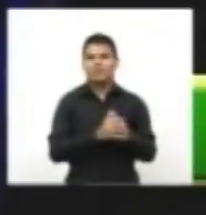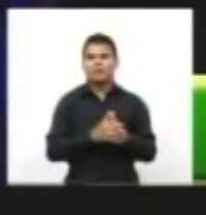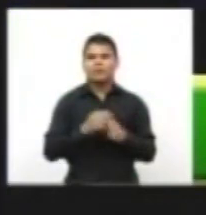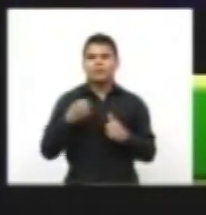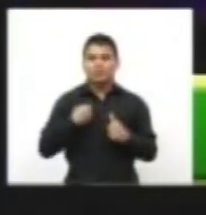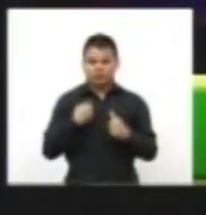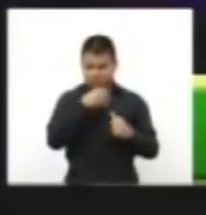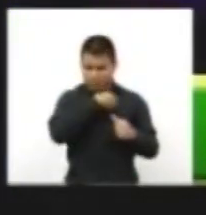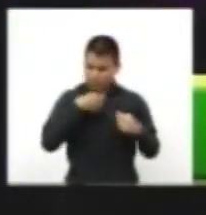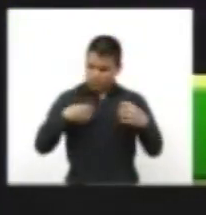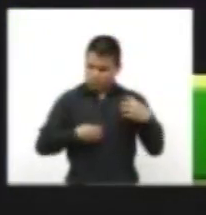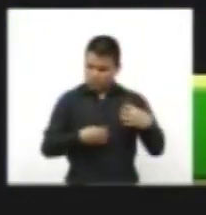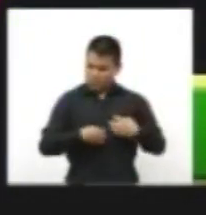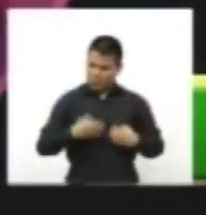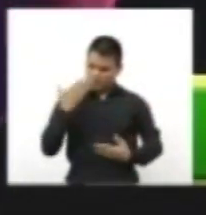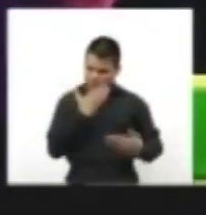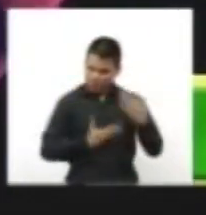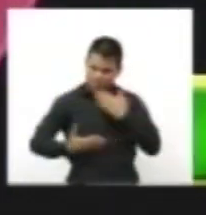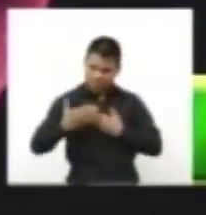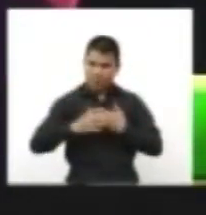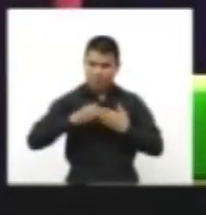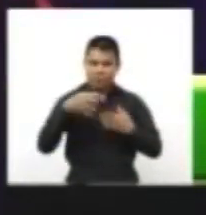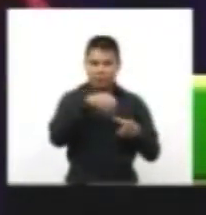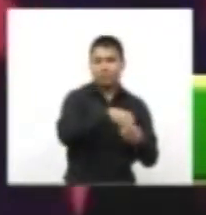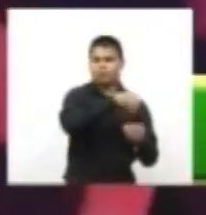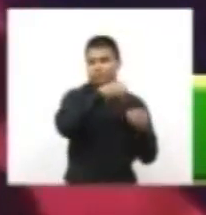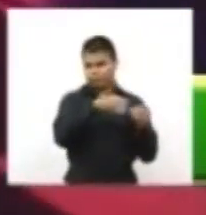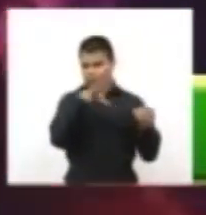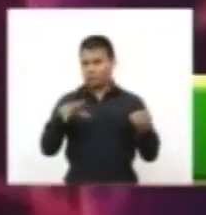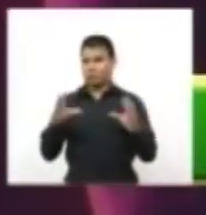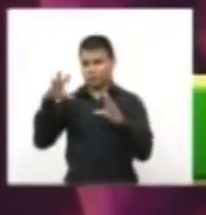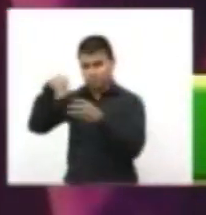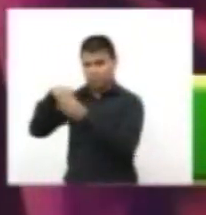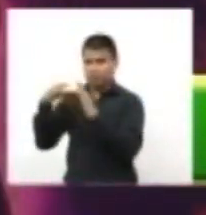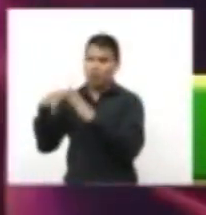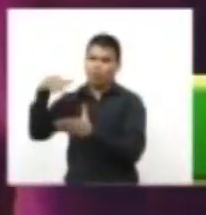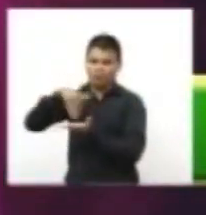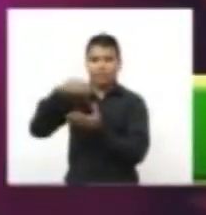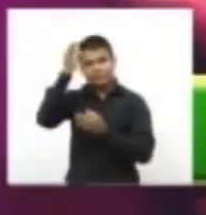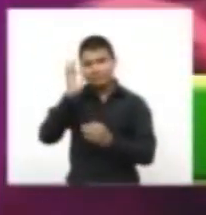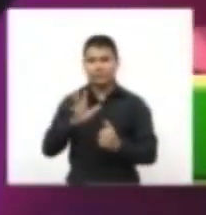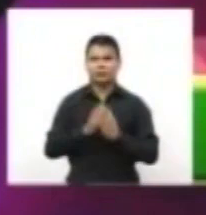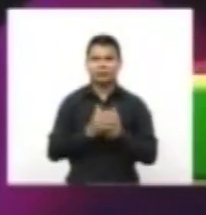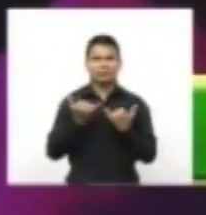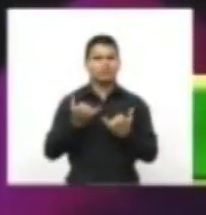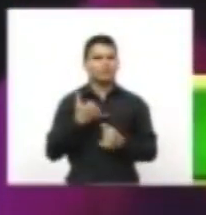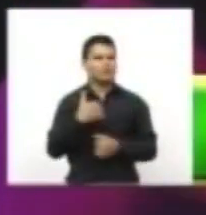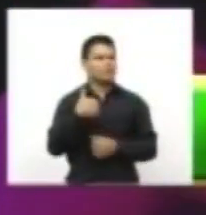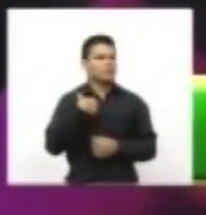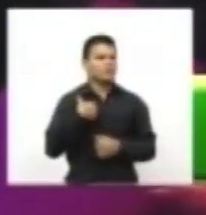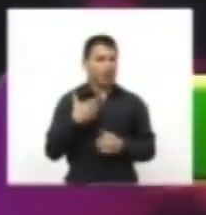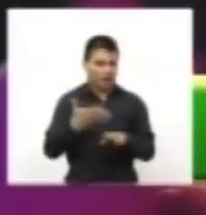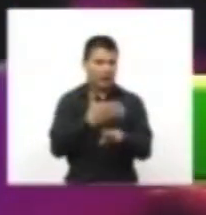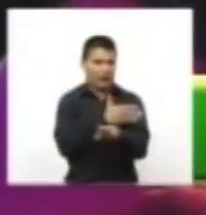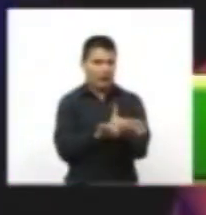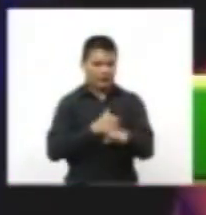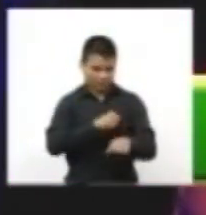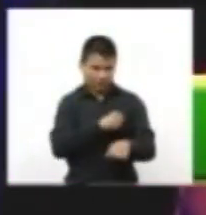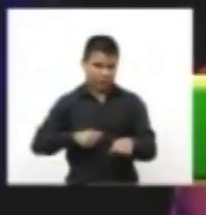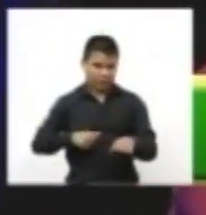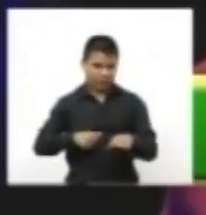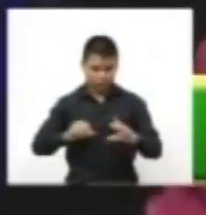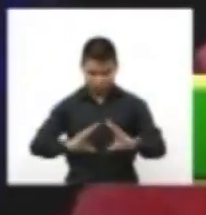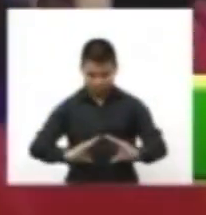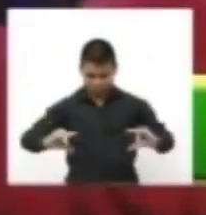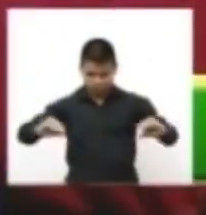un chequeo médico. Según fuentes cercanas al músico, los últimos trastornos de salud de Charlie están relacionados con la operación de cadera a la que fue